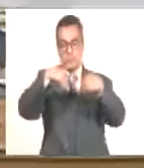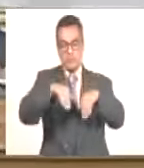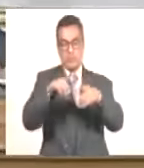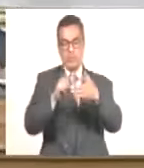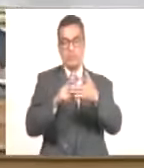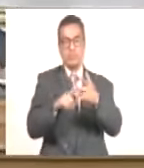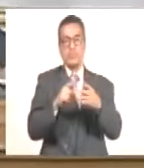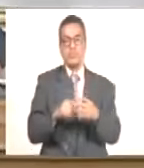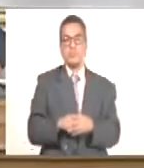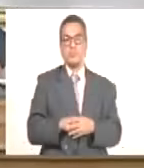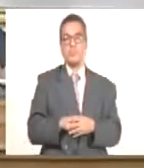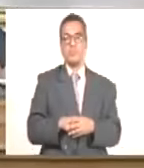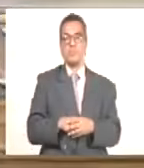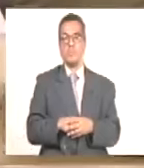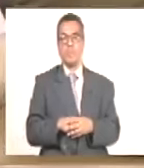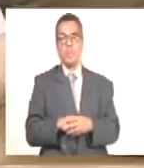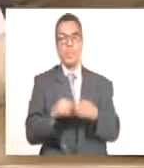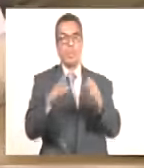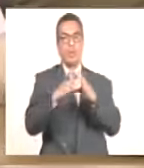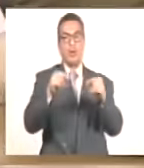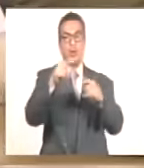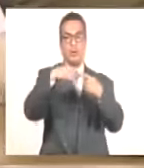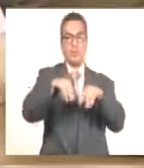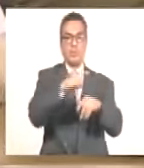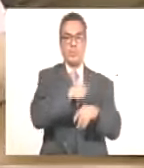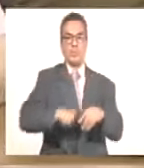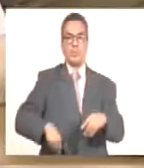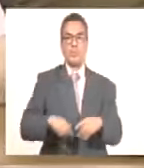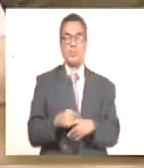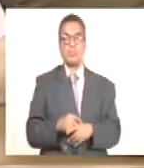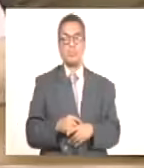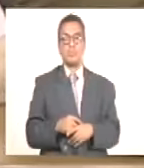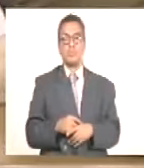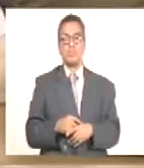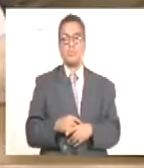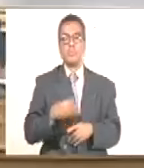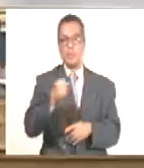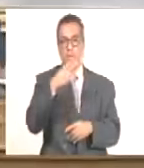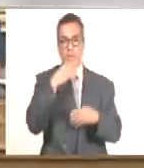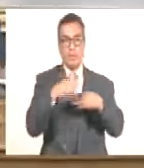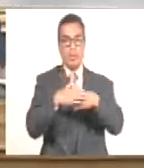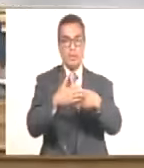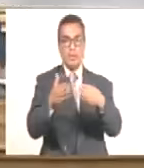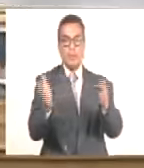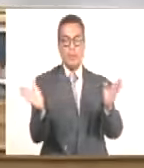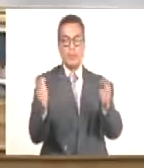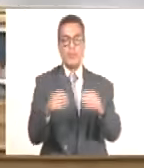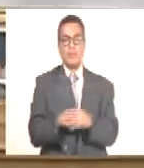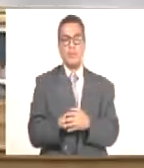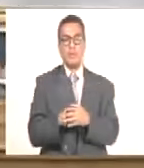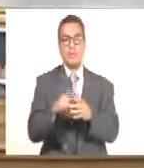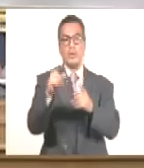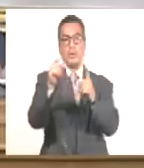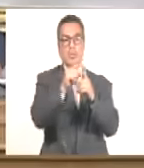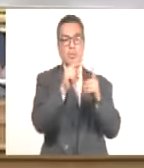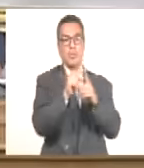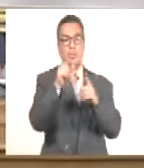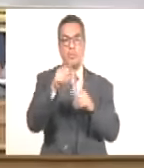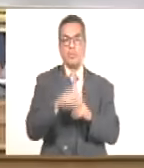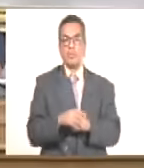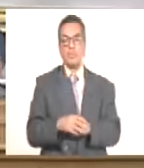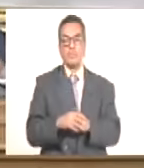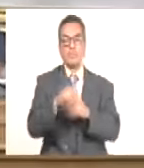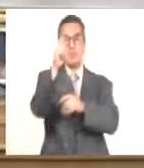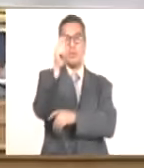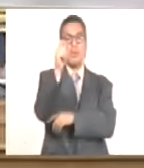cuenta, ciudadana secretaria. Esto es la cuenta, ciudadano presidente. Muy bien, vamos a abrir espacio para derechos de palabra de